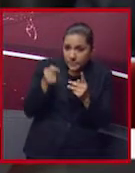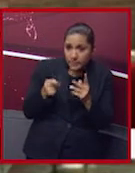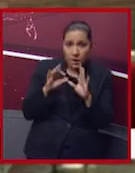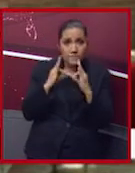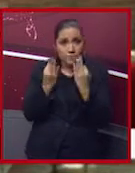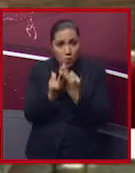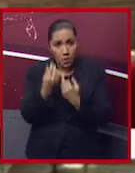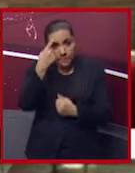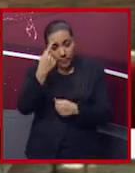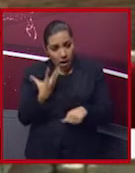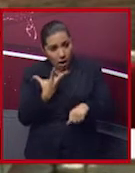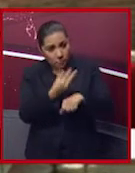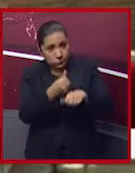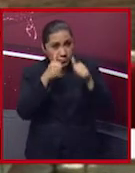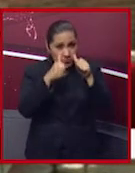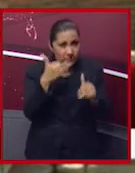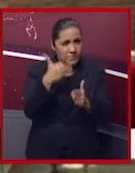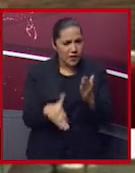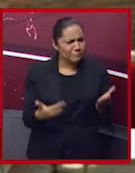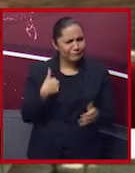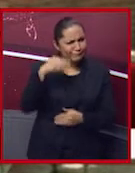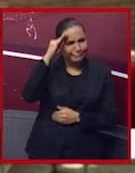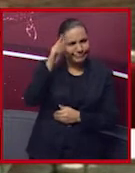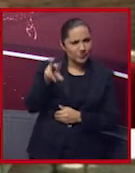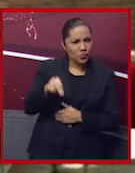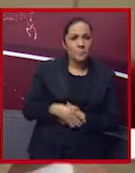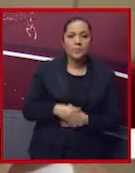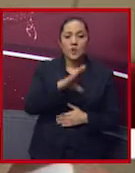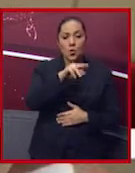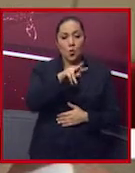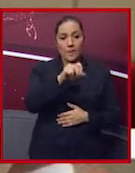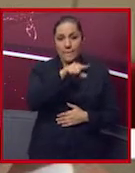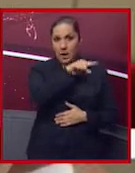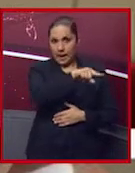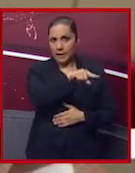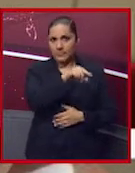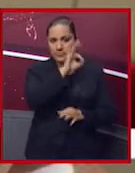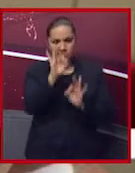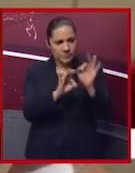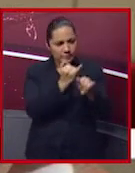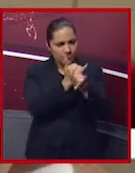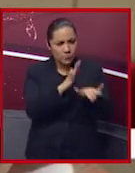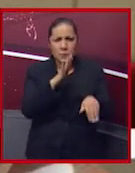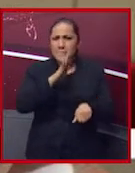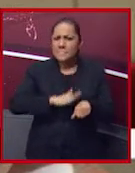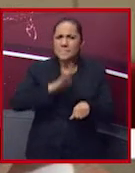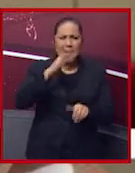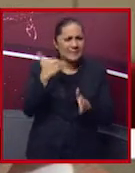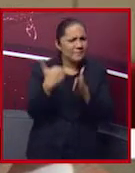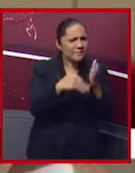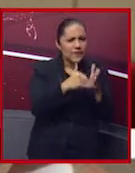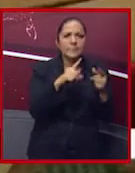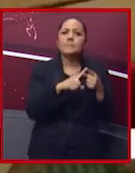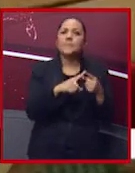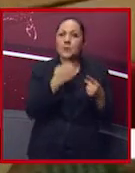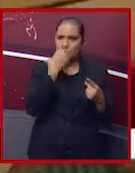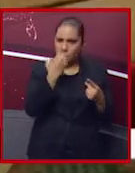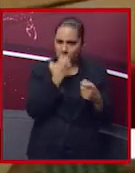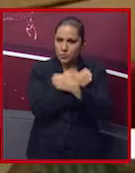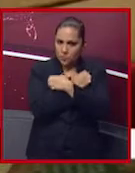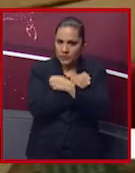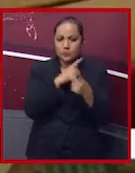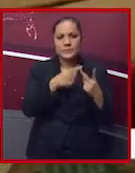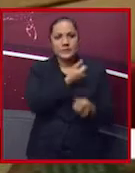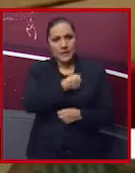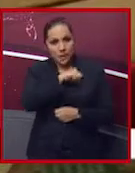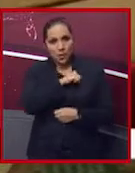no. Según el mismo Coneval, los rezagos más relevantes están en la educación, salud, seguridad social